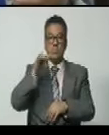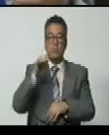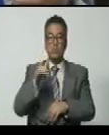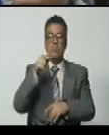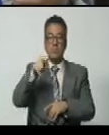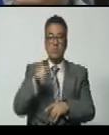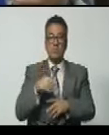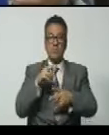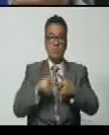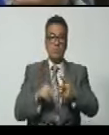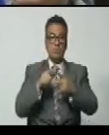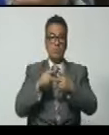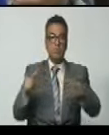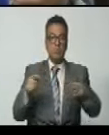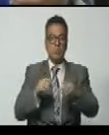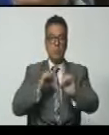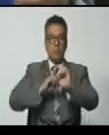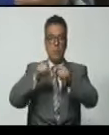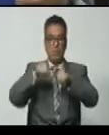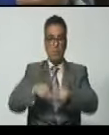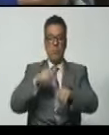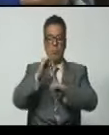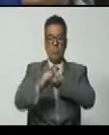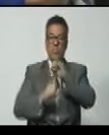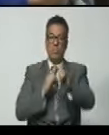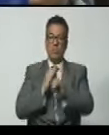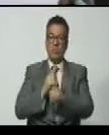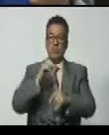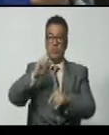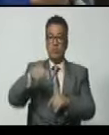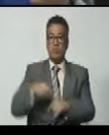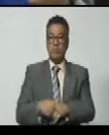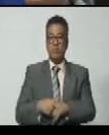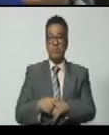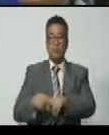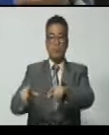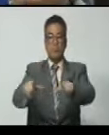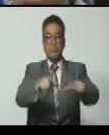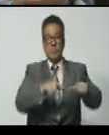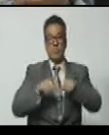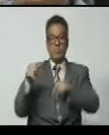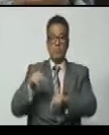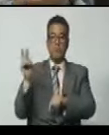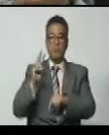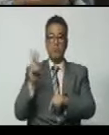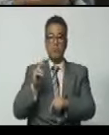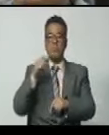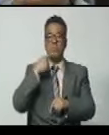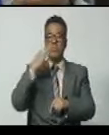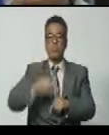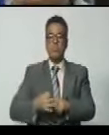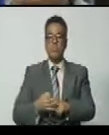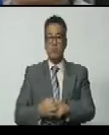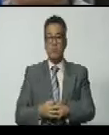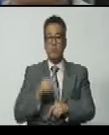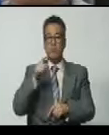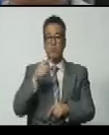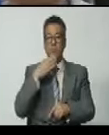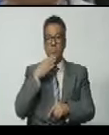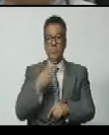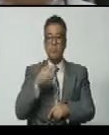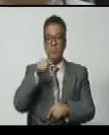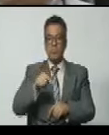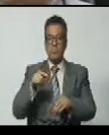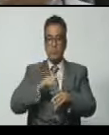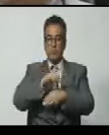medidas coercitivas unilaterales y la defensa del derecho internacional y de la soberanía de Venezuela. Siendo así, señor presidente, solicitamos